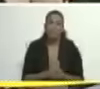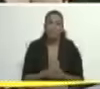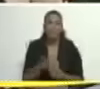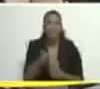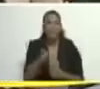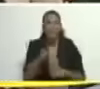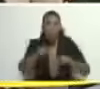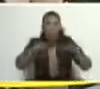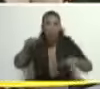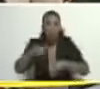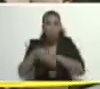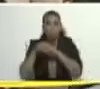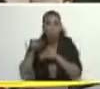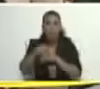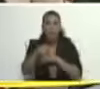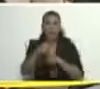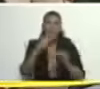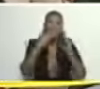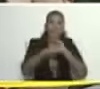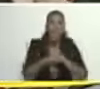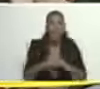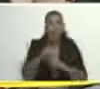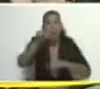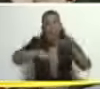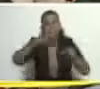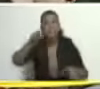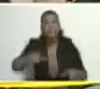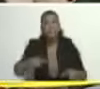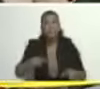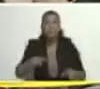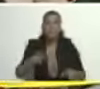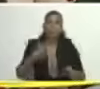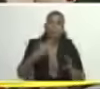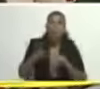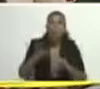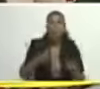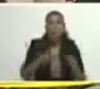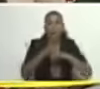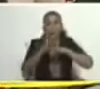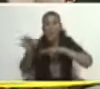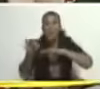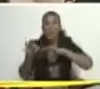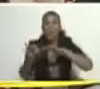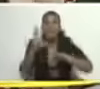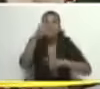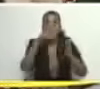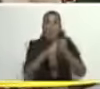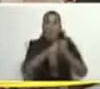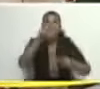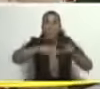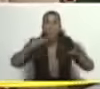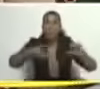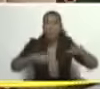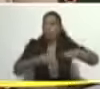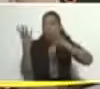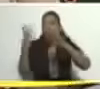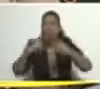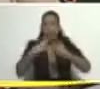ellos enviaron a la gente a otras islas, 5.000 fueron enviados